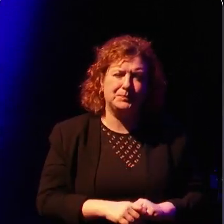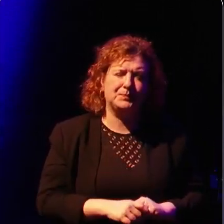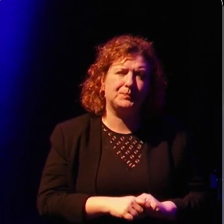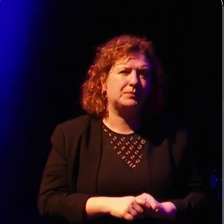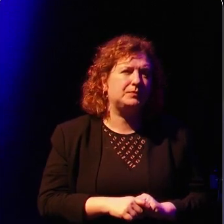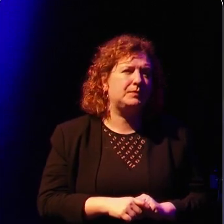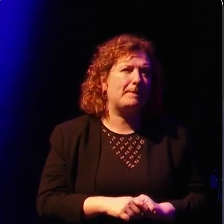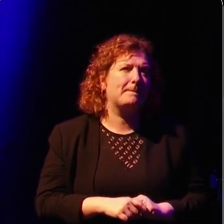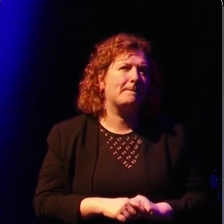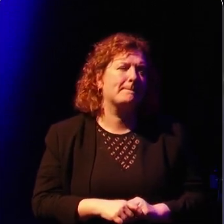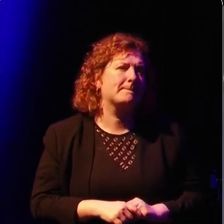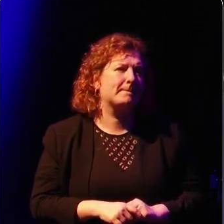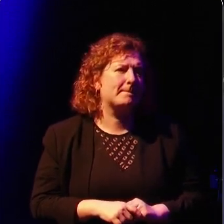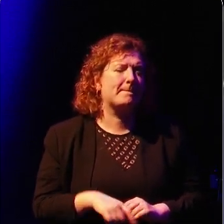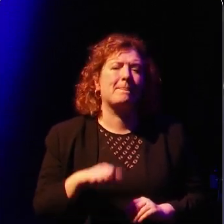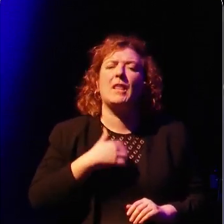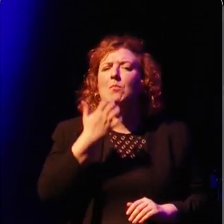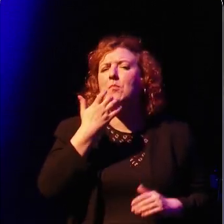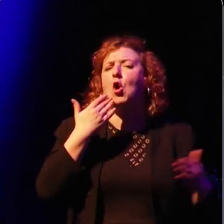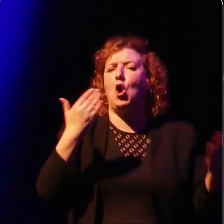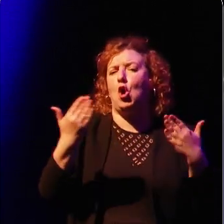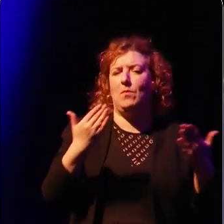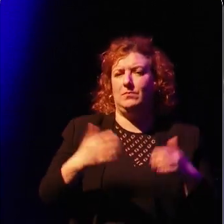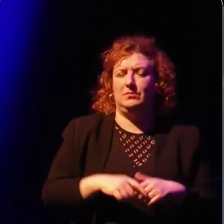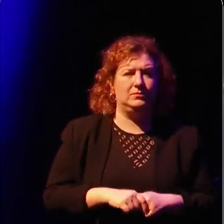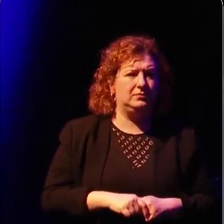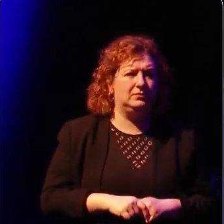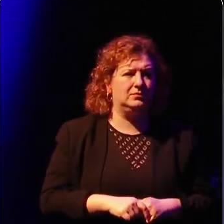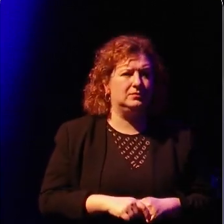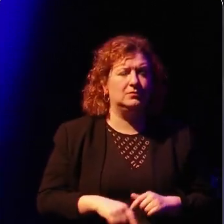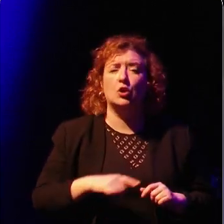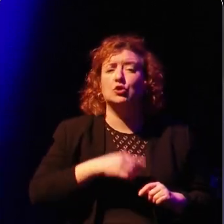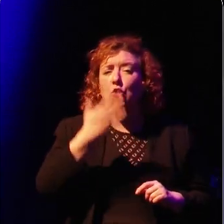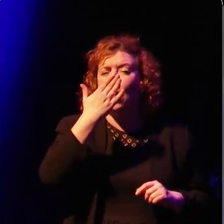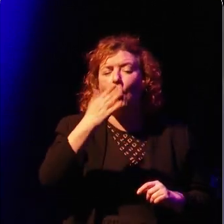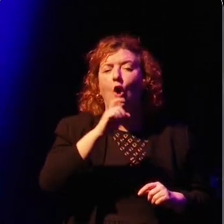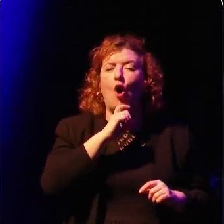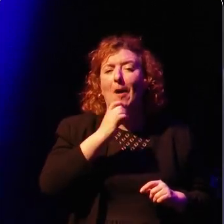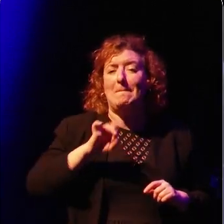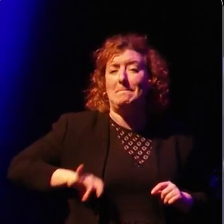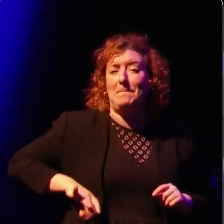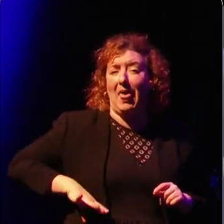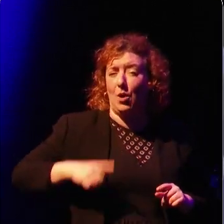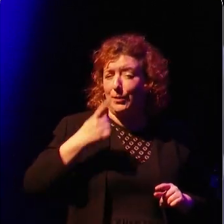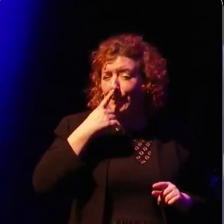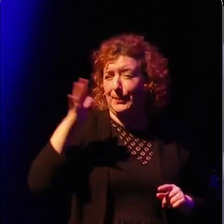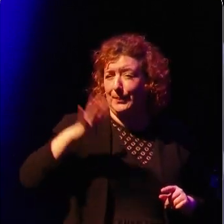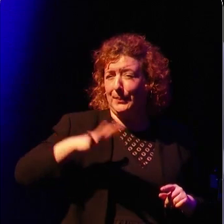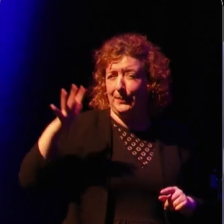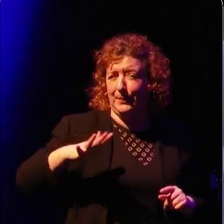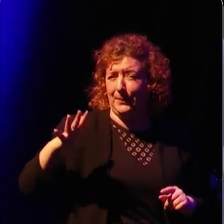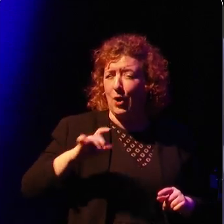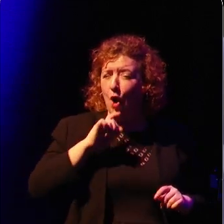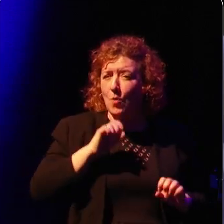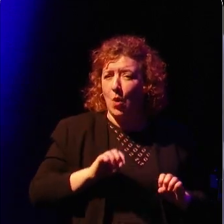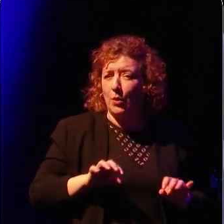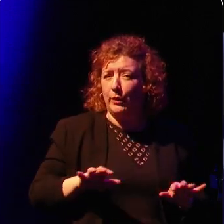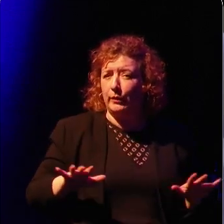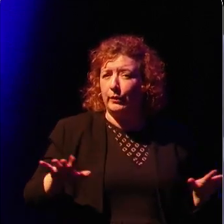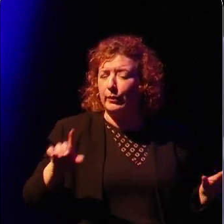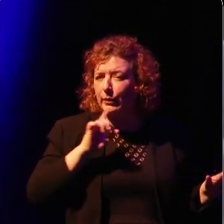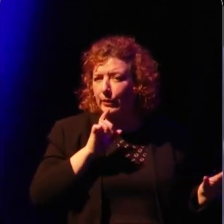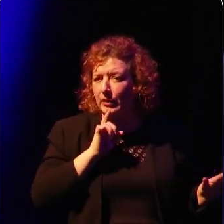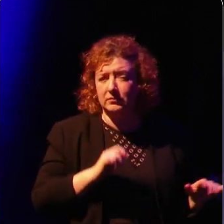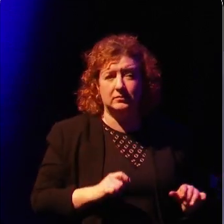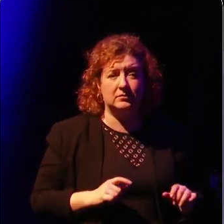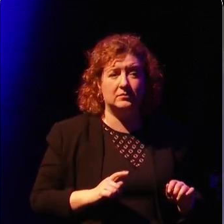Entonces, yo siempre lo comparo en la forma en que se esparce el dolor de un pedo. ¿Vale? Es la forma más sencilla de entenderlo y